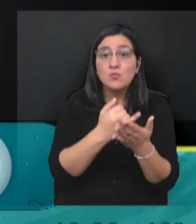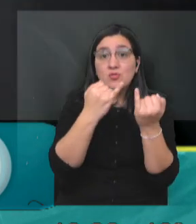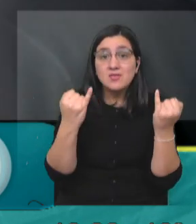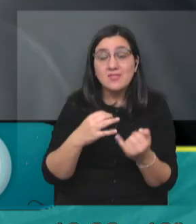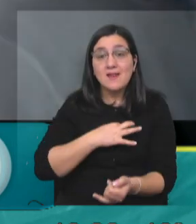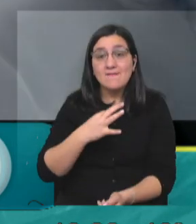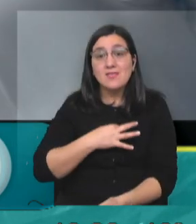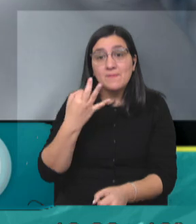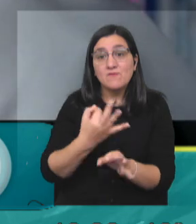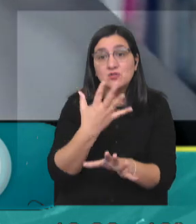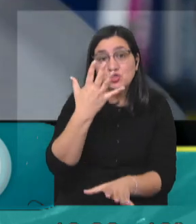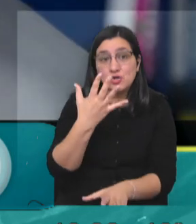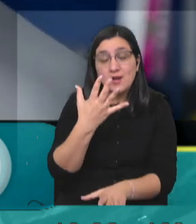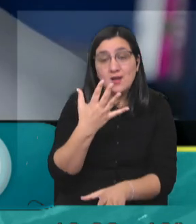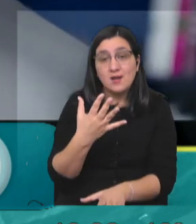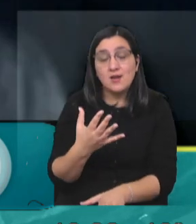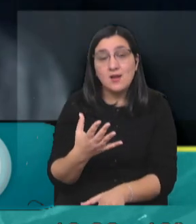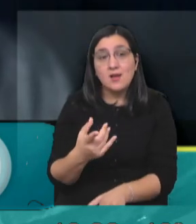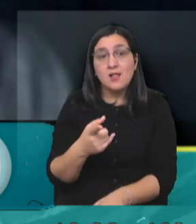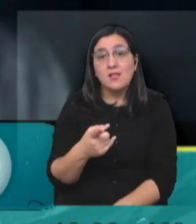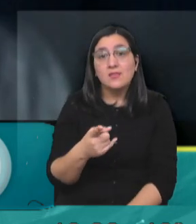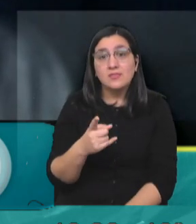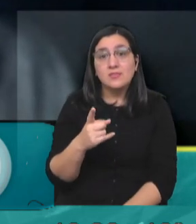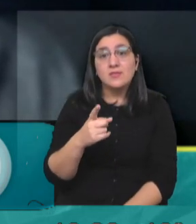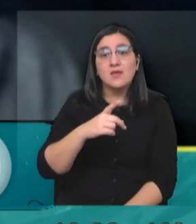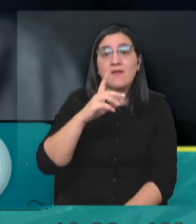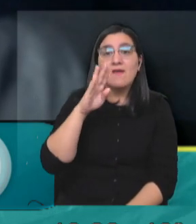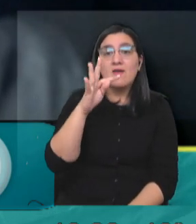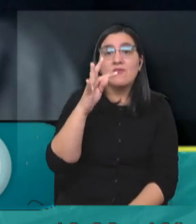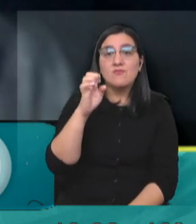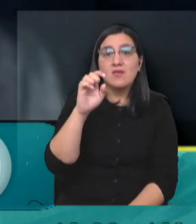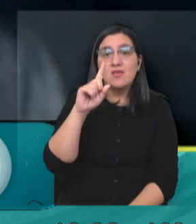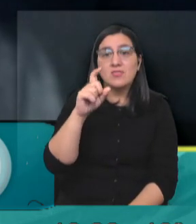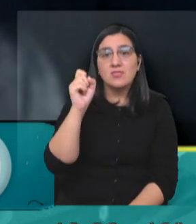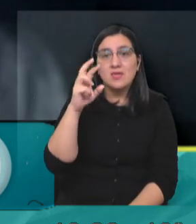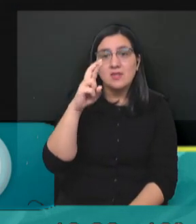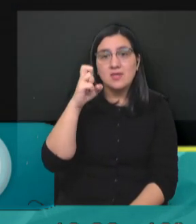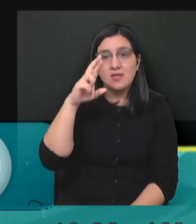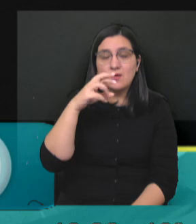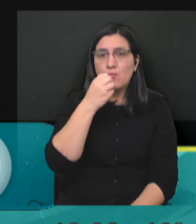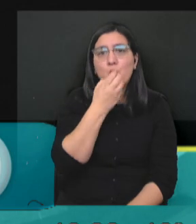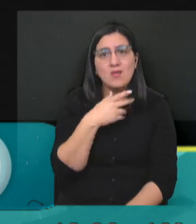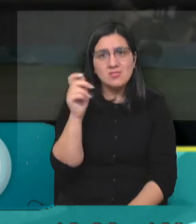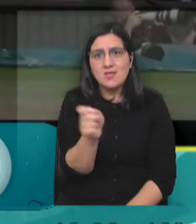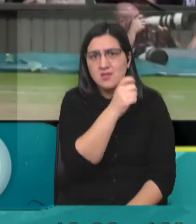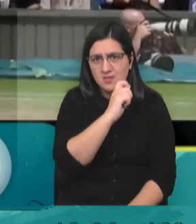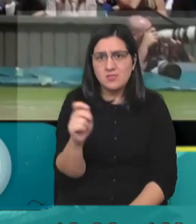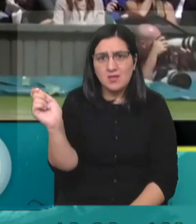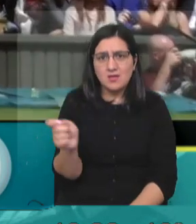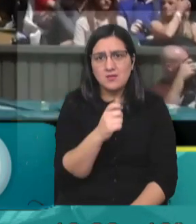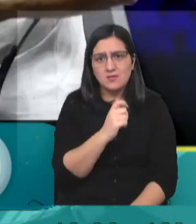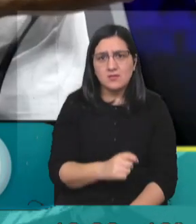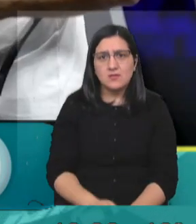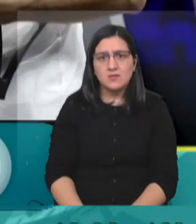la vida profesional, la vida en activo de Roger Federer, a mi criterio el más grande tenista de todos los tiempos, pero eso se puede discutir.